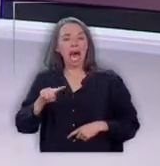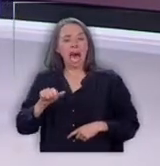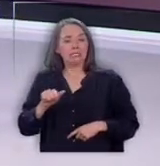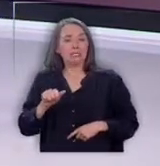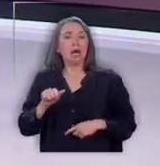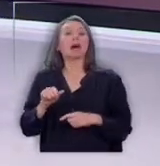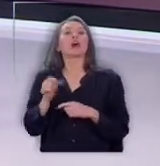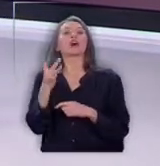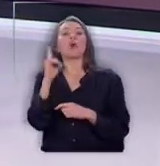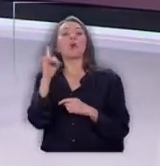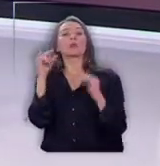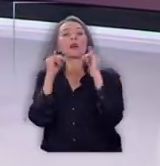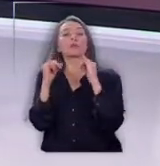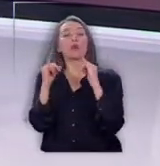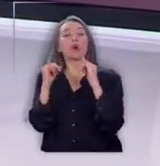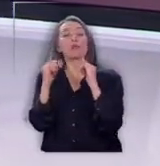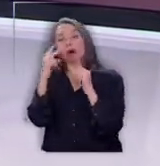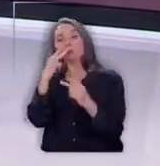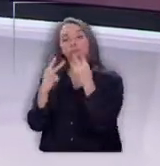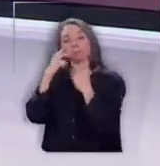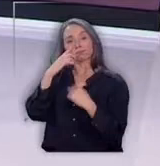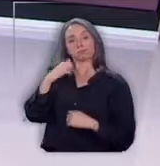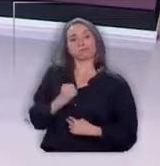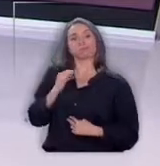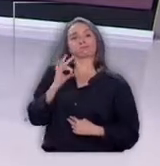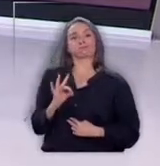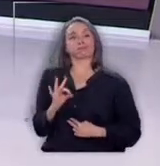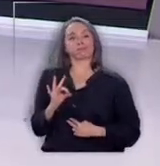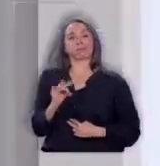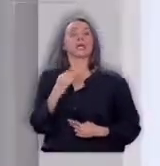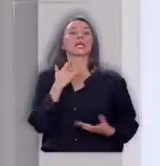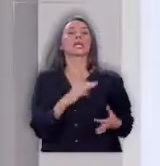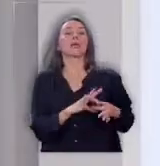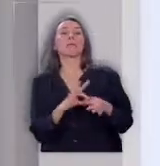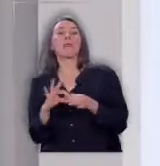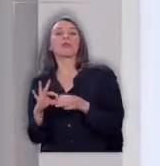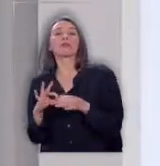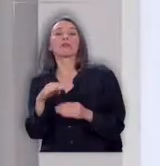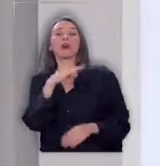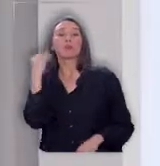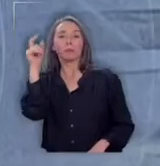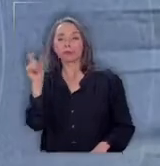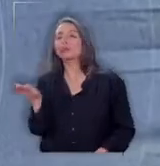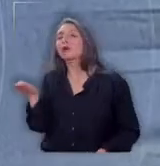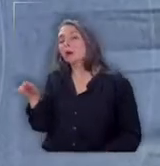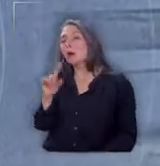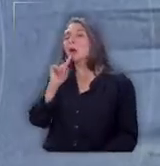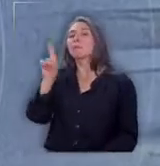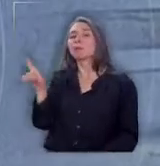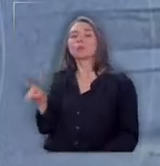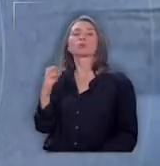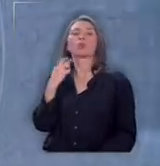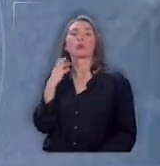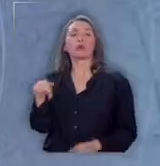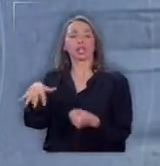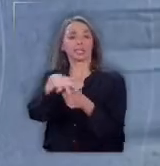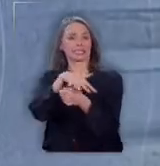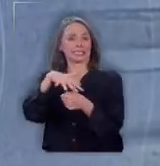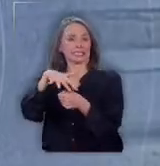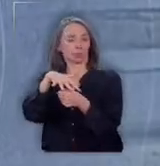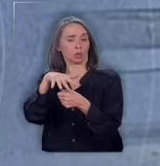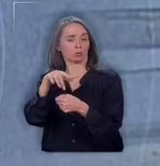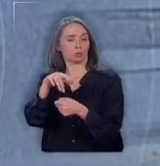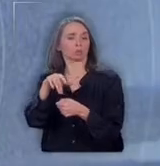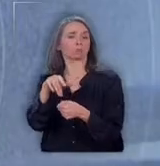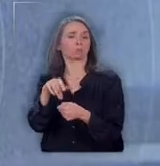establecer el diagnóstico de la causa del fallecimiento sabes por qué se lo pregunto porque esta es una situación que había sido